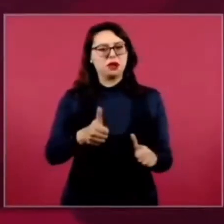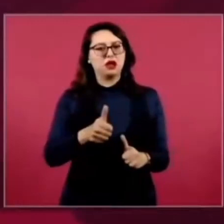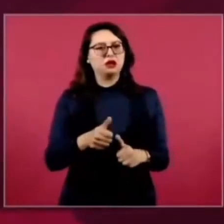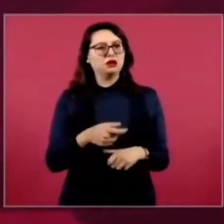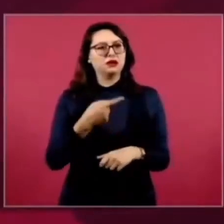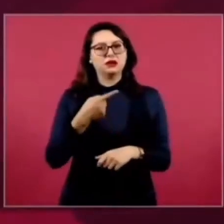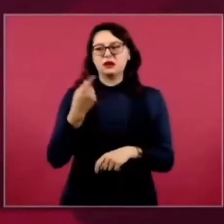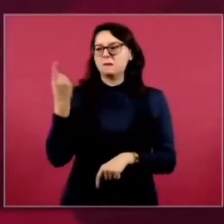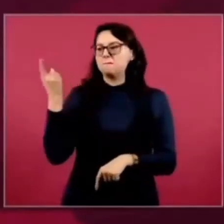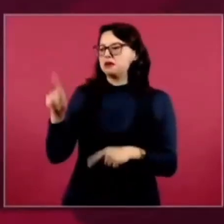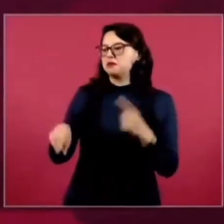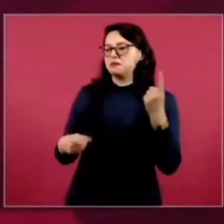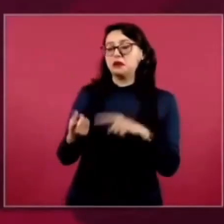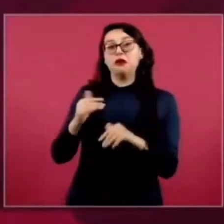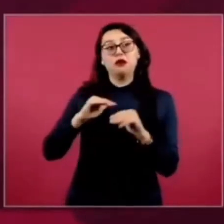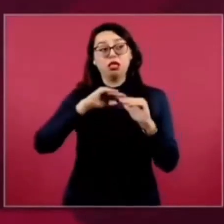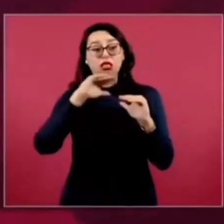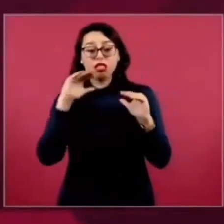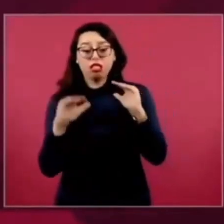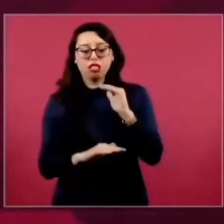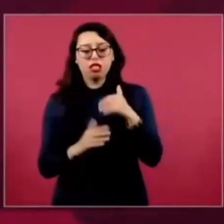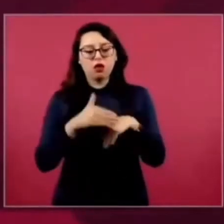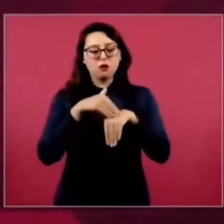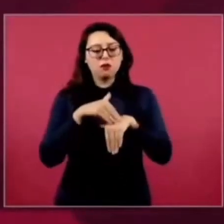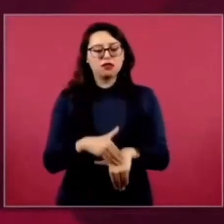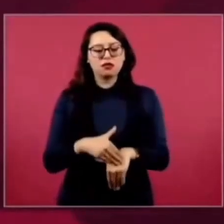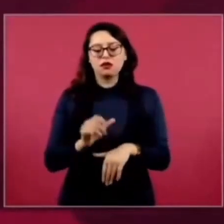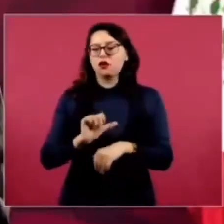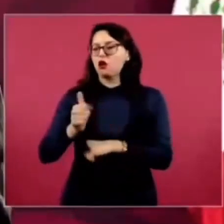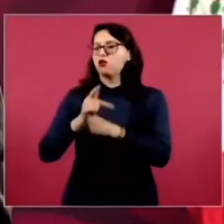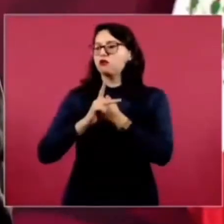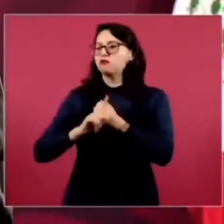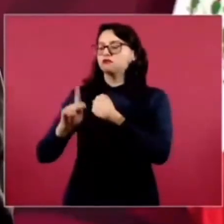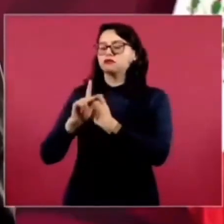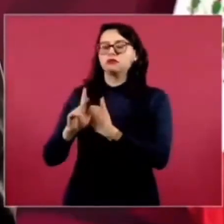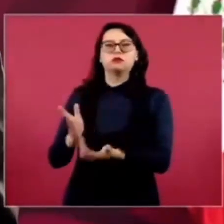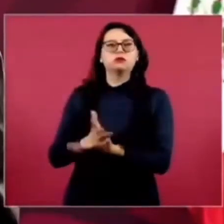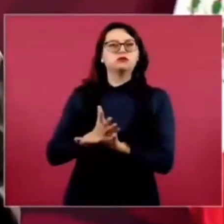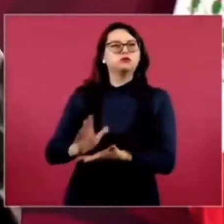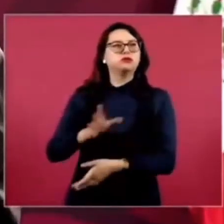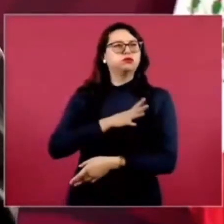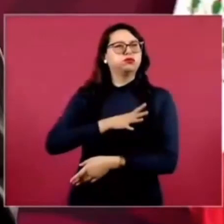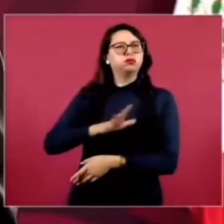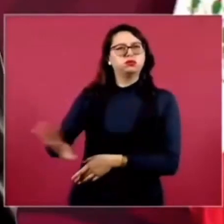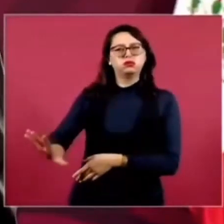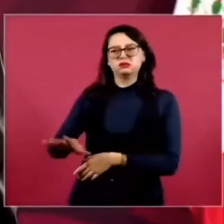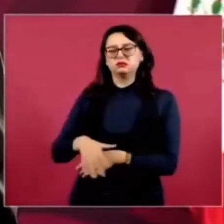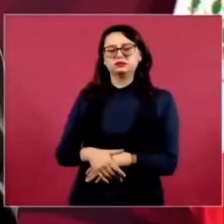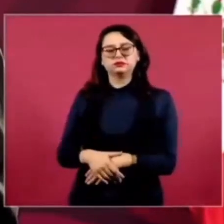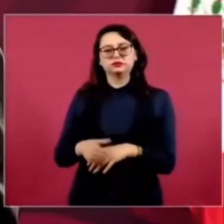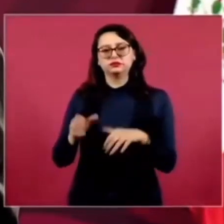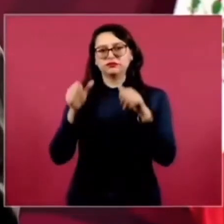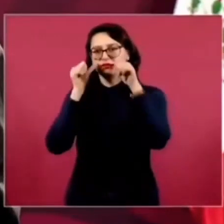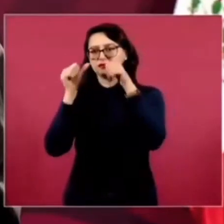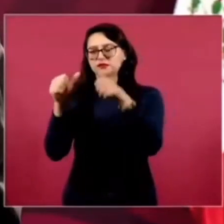por darle la espalda a pueblos que luchan por la